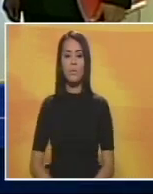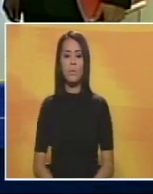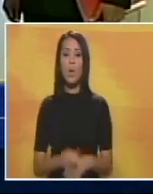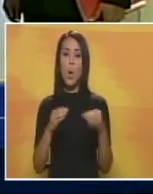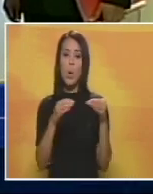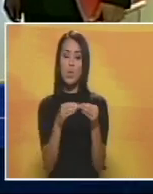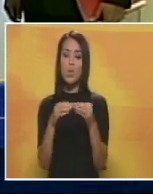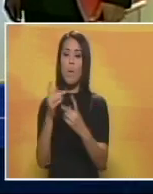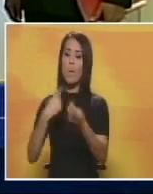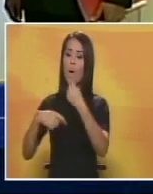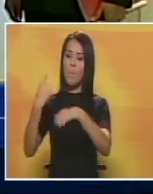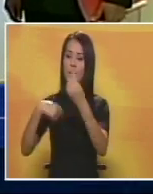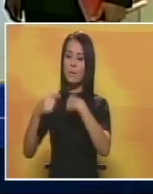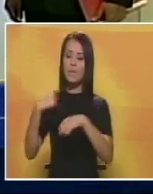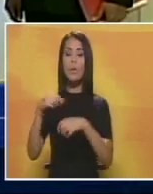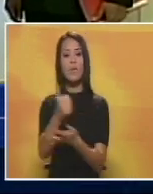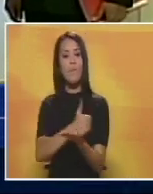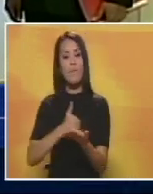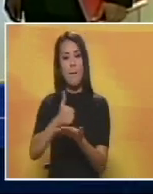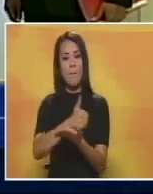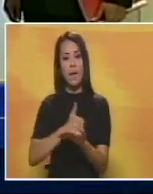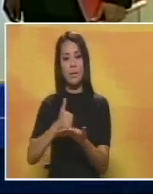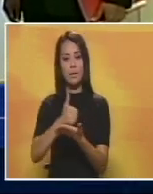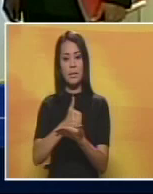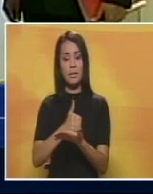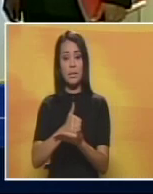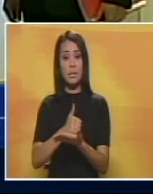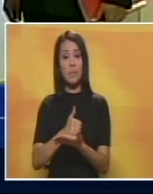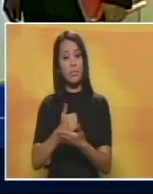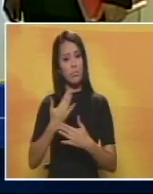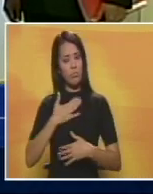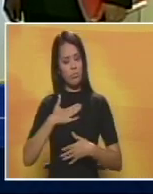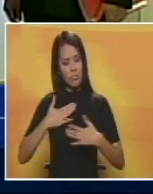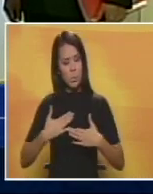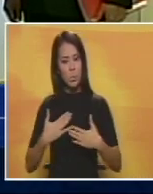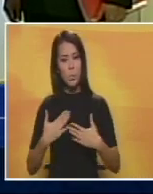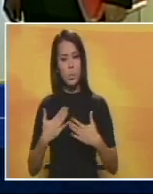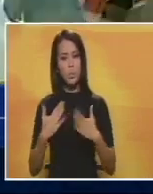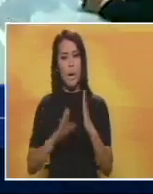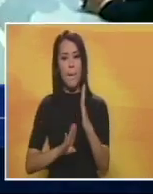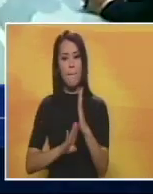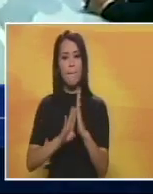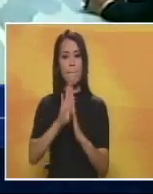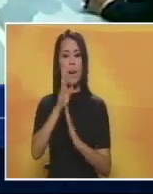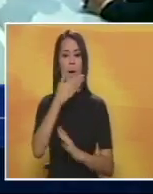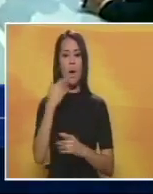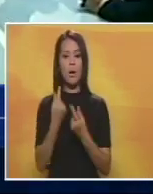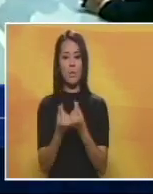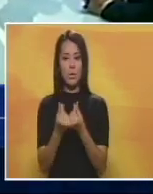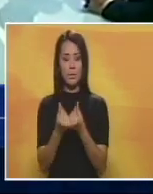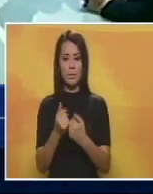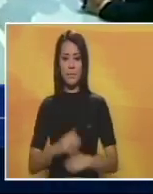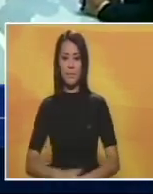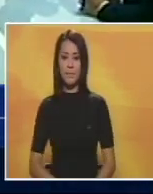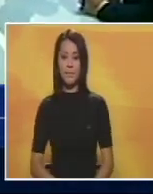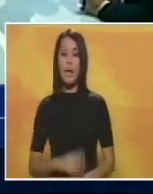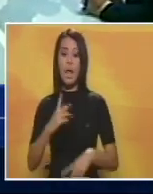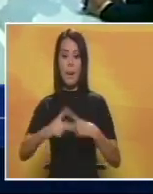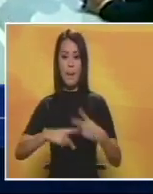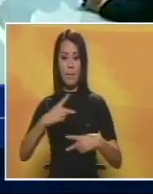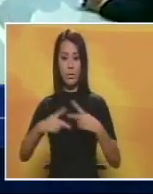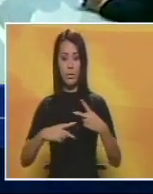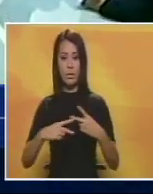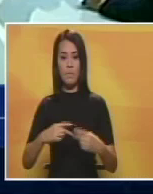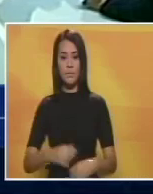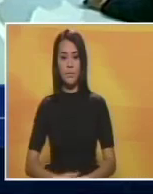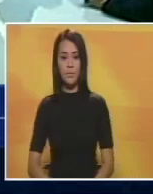redes de comercialización de farmacia. Así que, bueno, estamos encaminados en el Programa de Recuperación Económica. Basado en la productividad, uno de